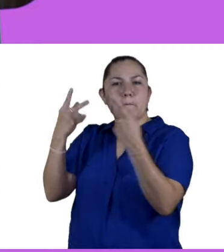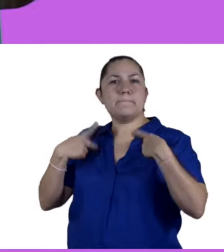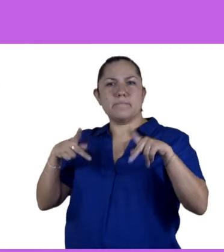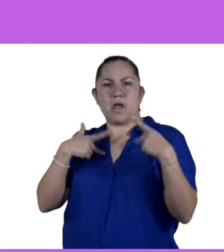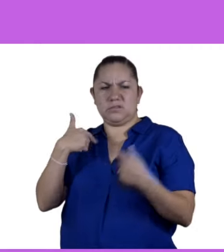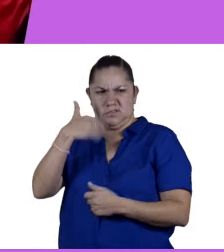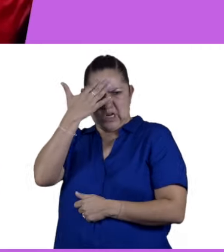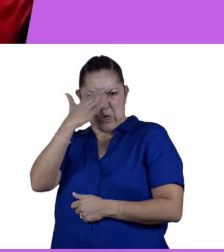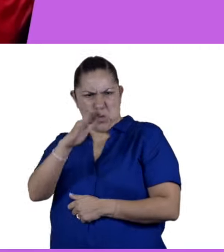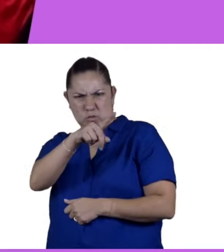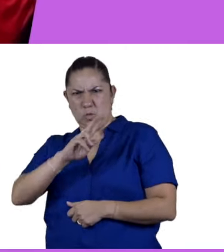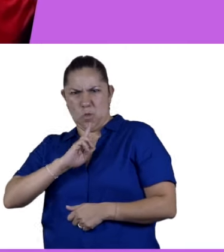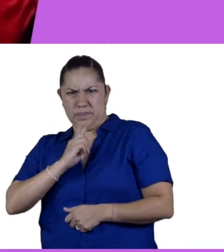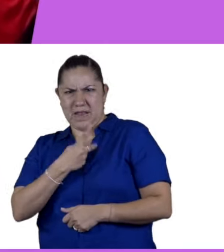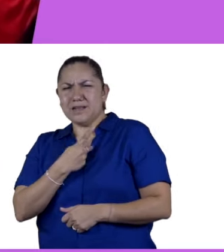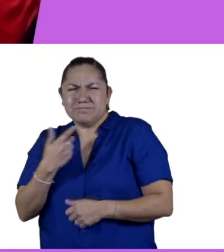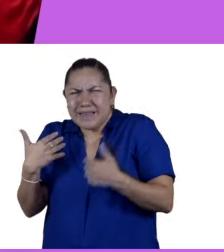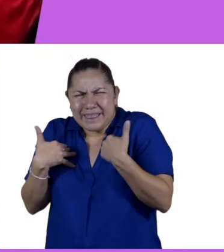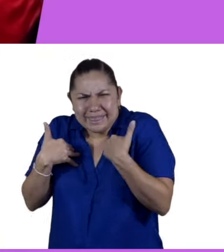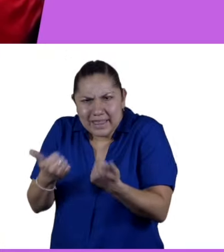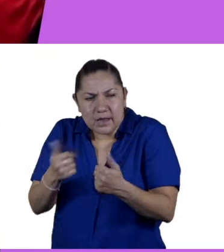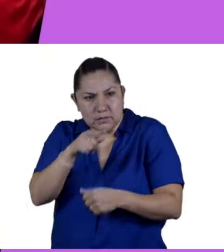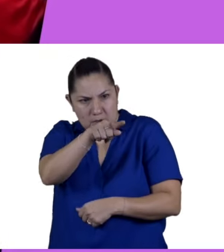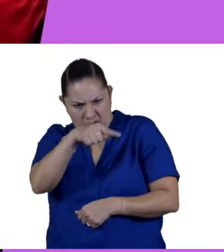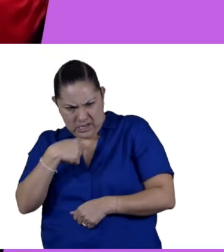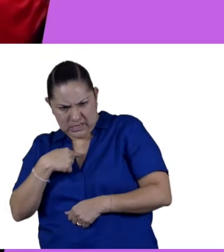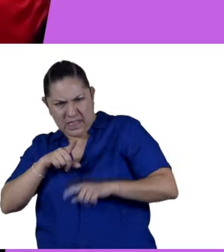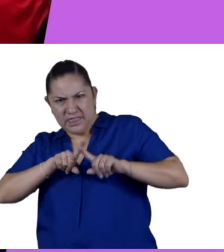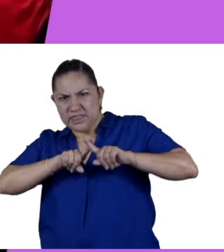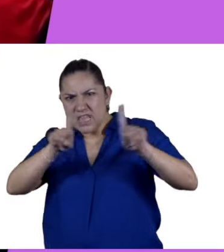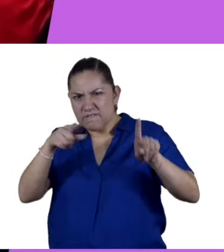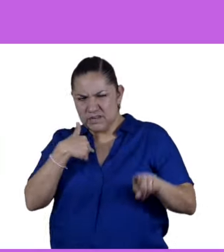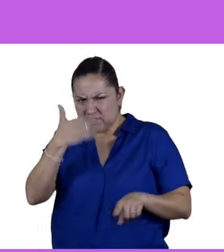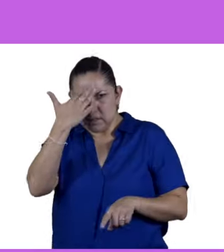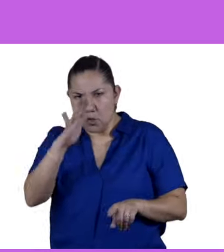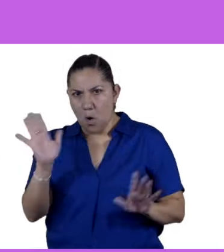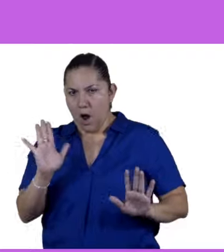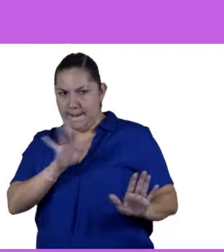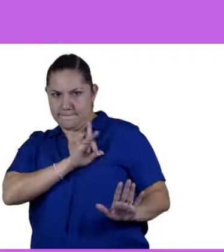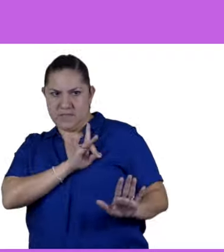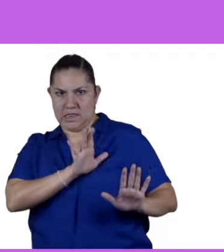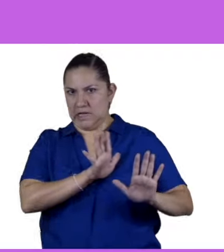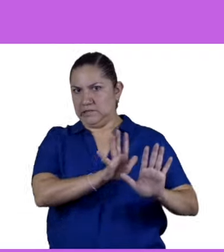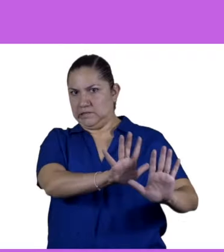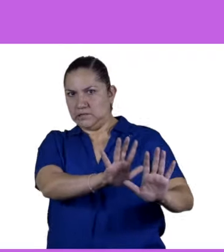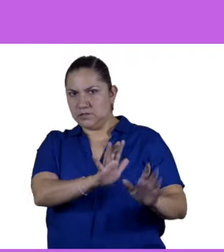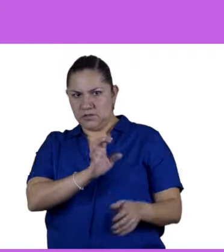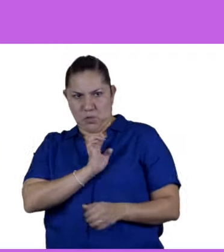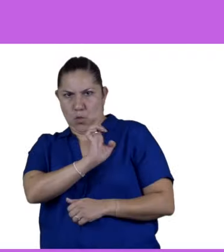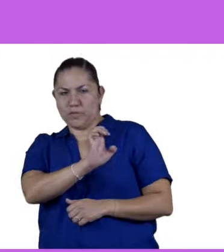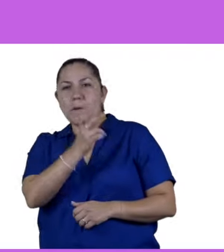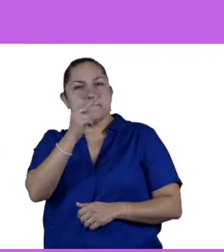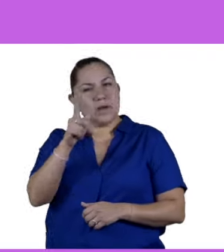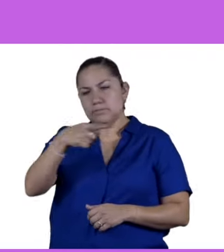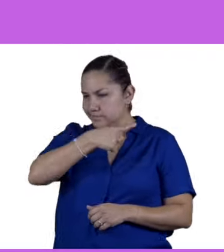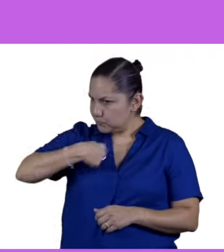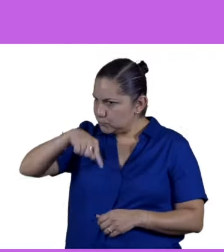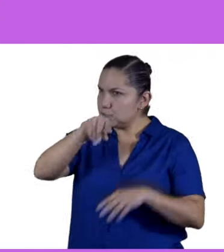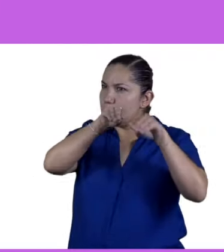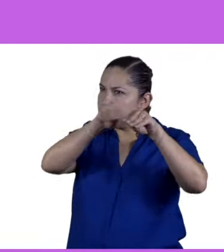la ignorancia, y es natural en las personas que nos asuste lo desconocido. Entonces lo que estamos implementando de manera